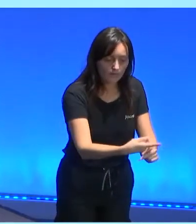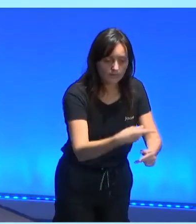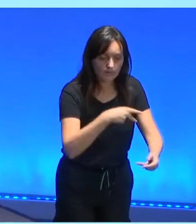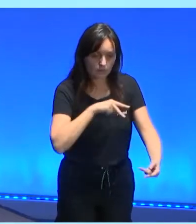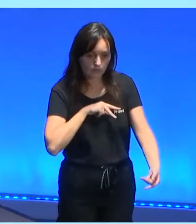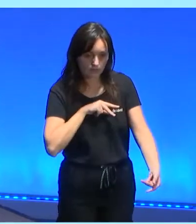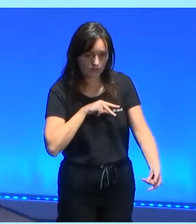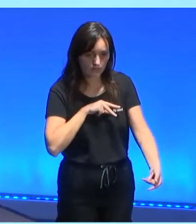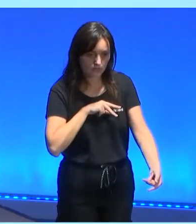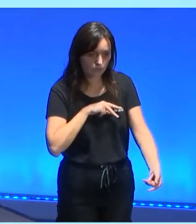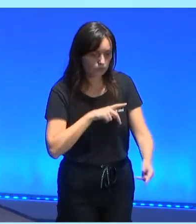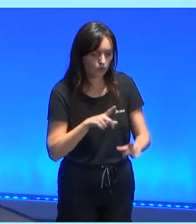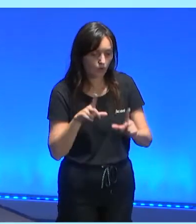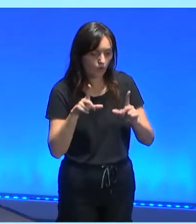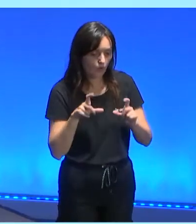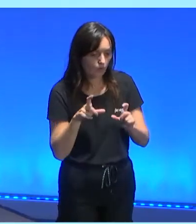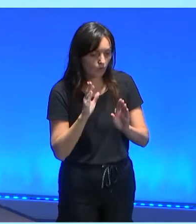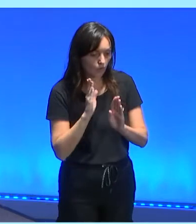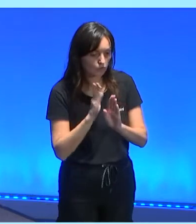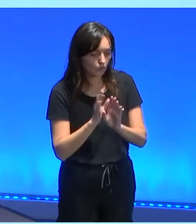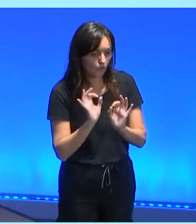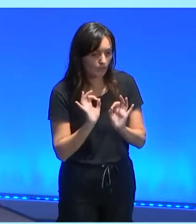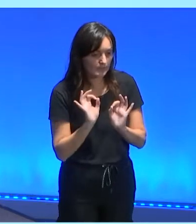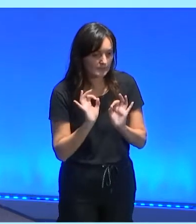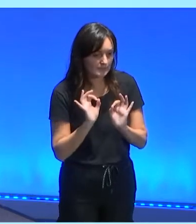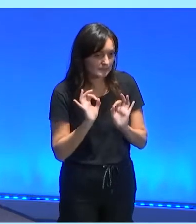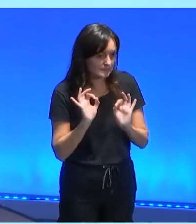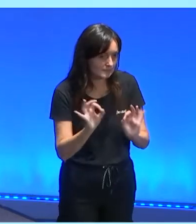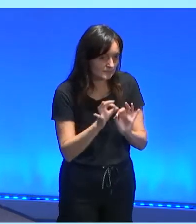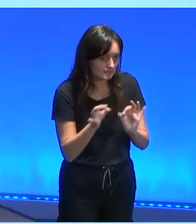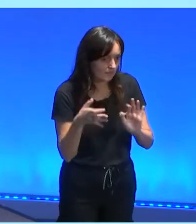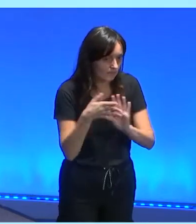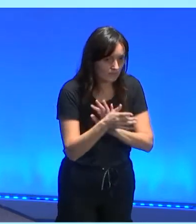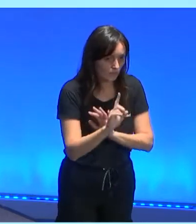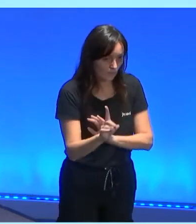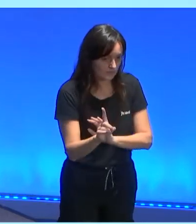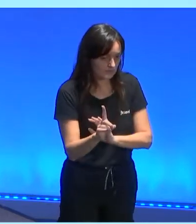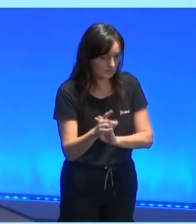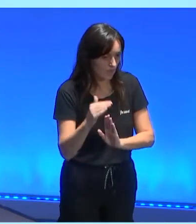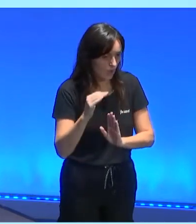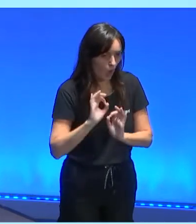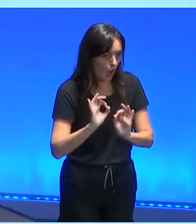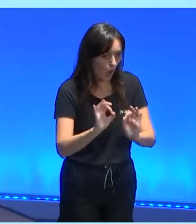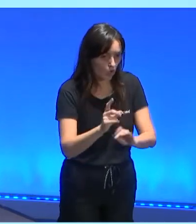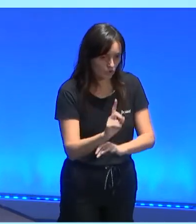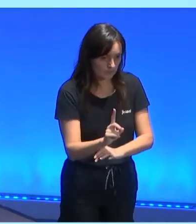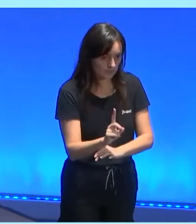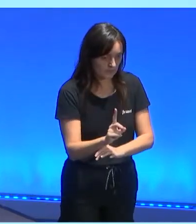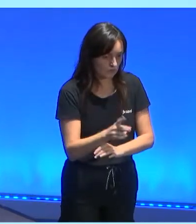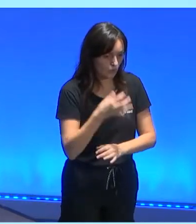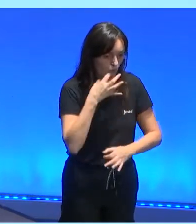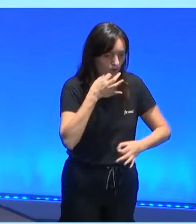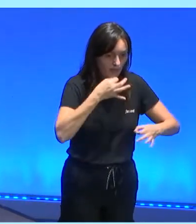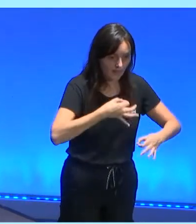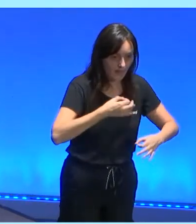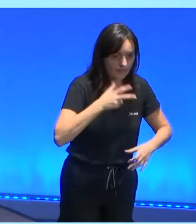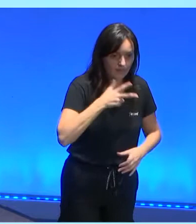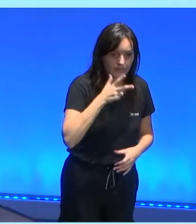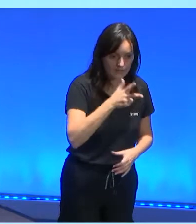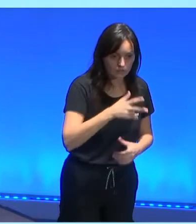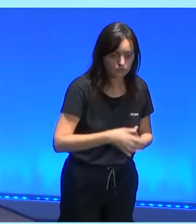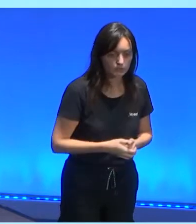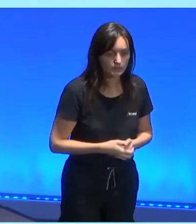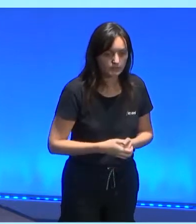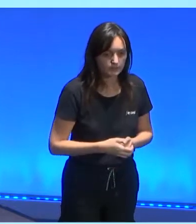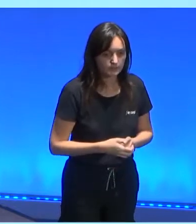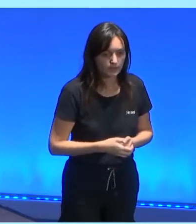porque esto no es una foto fija, esto no es una estética de la participación, esto es una realidad y un derecho. Por lo